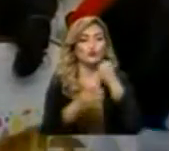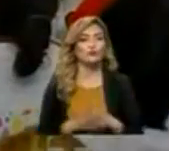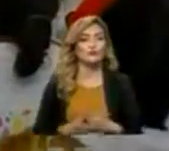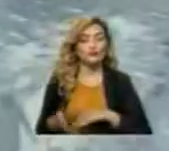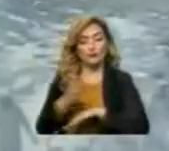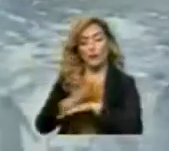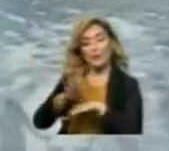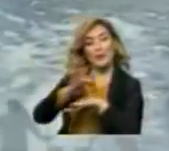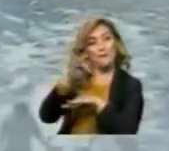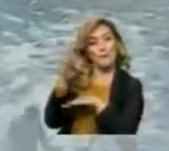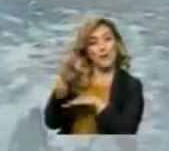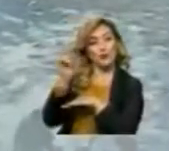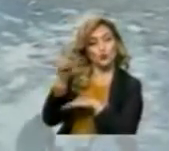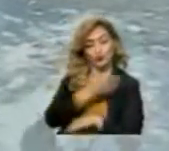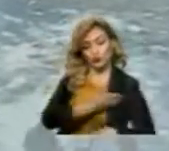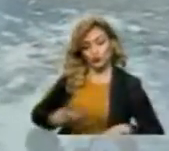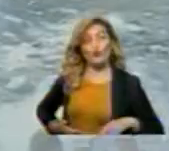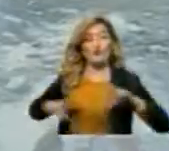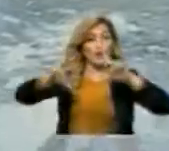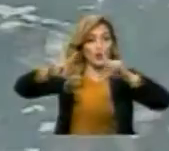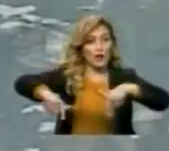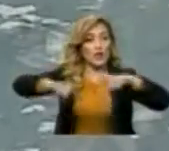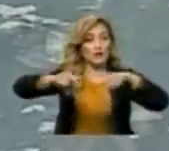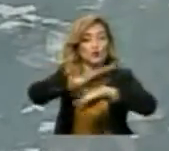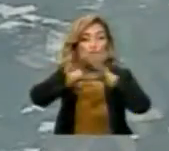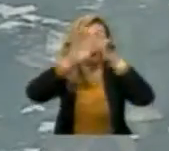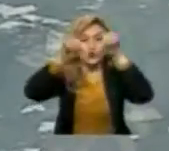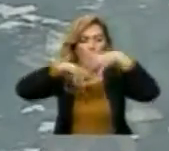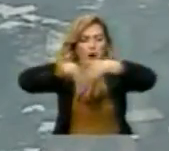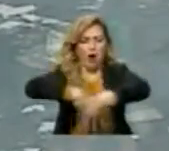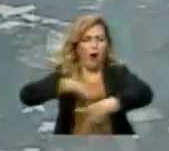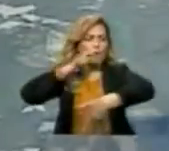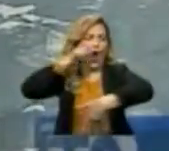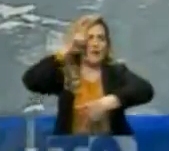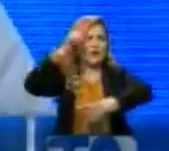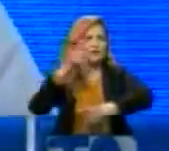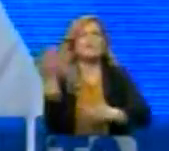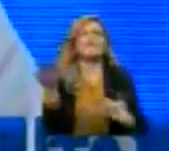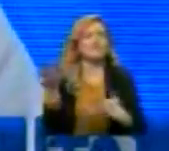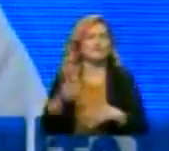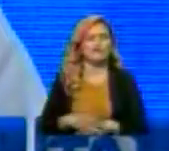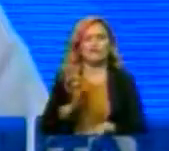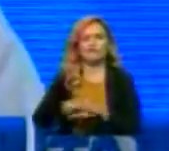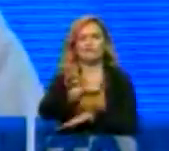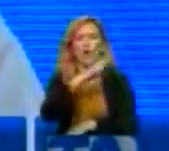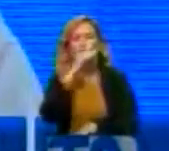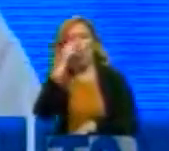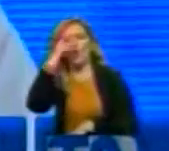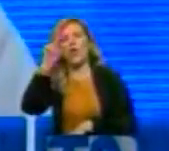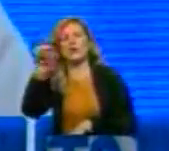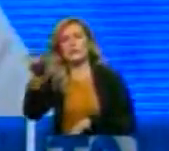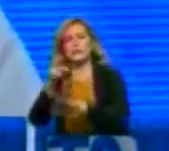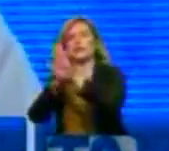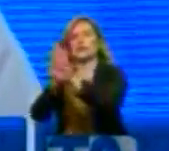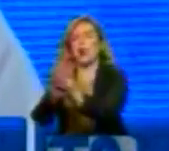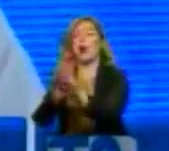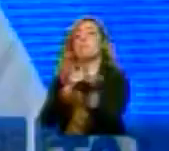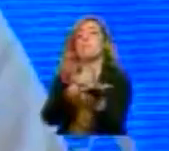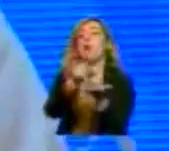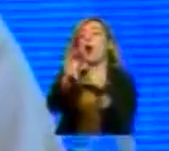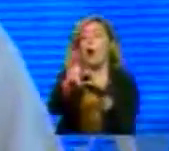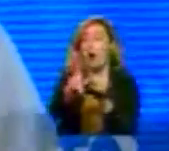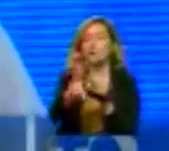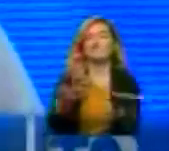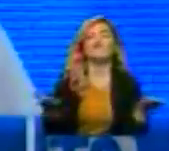Lenín Moreno en Guayas se refirió a las manifestaciones y reiteró responsabilidades. Los correístas pagaron a